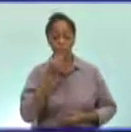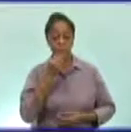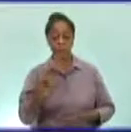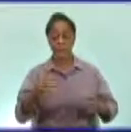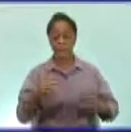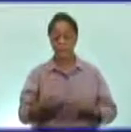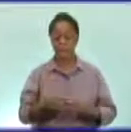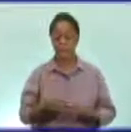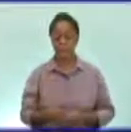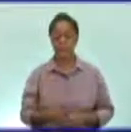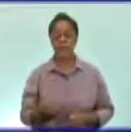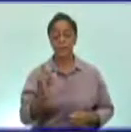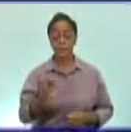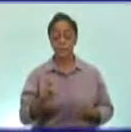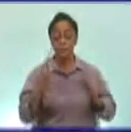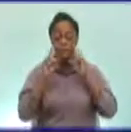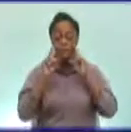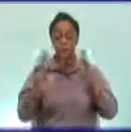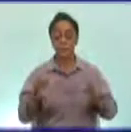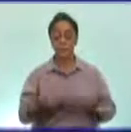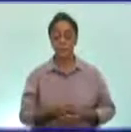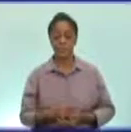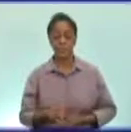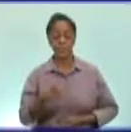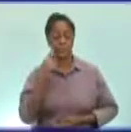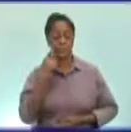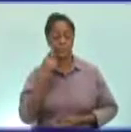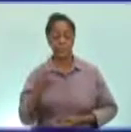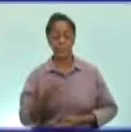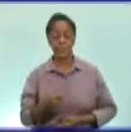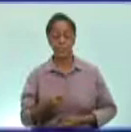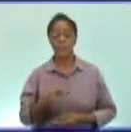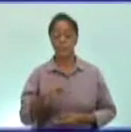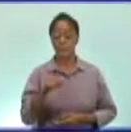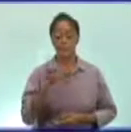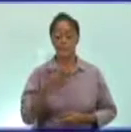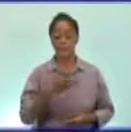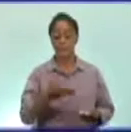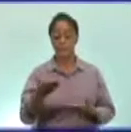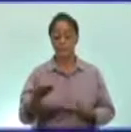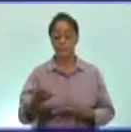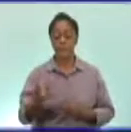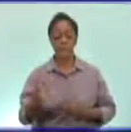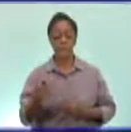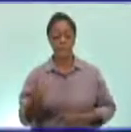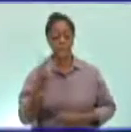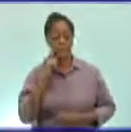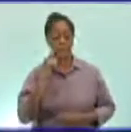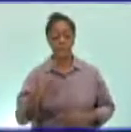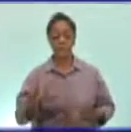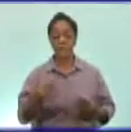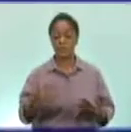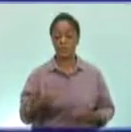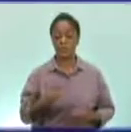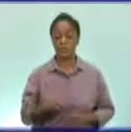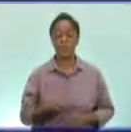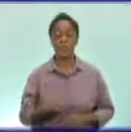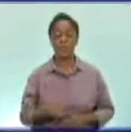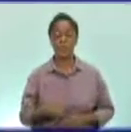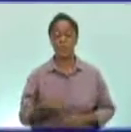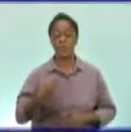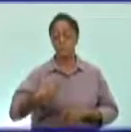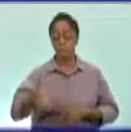agrupar a los seres vivos. Observemos la siguiente imagen para que vean cuáles son estos